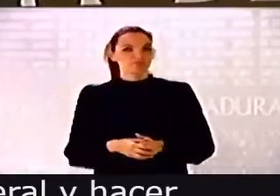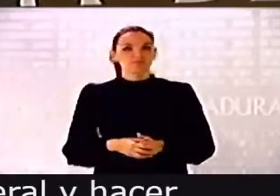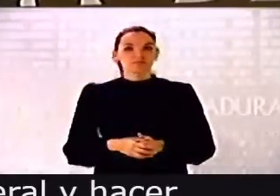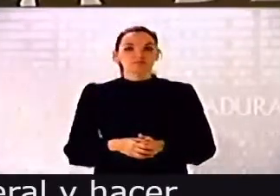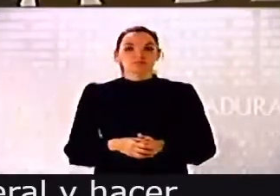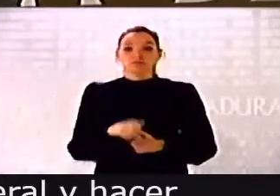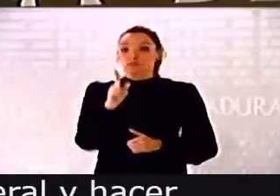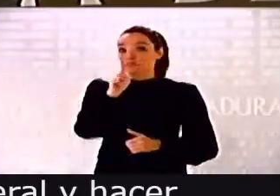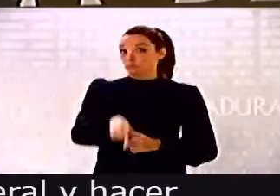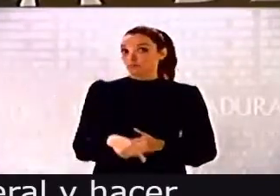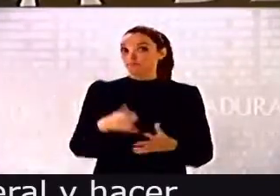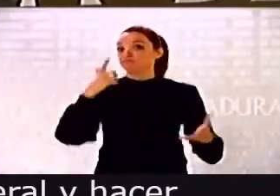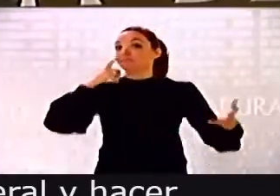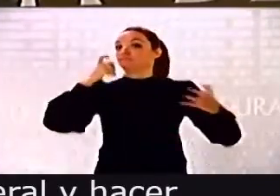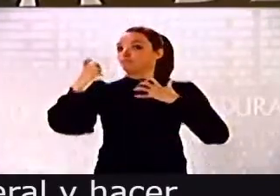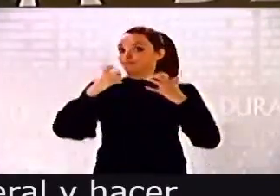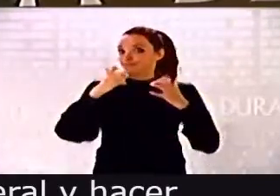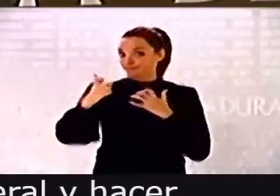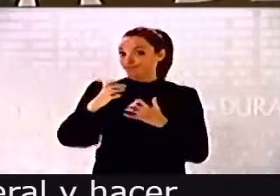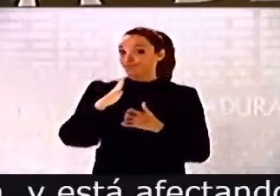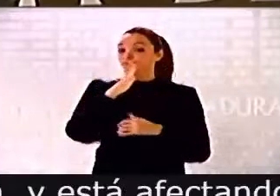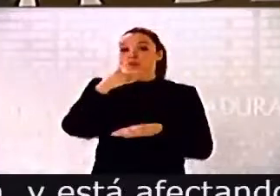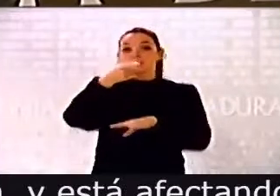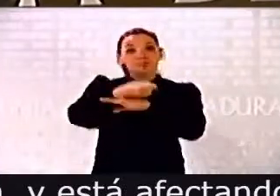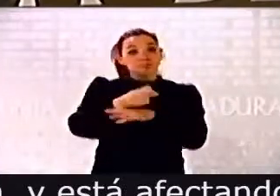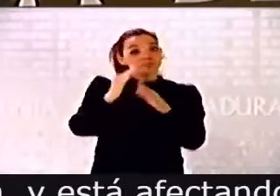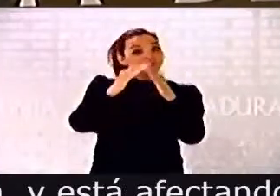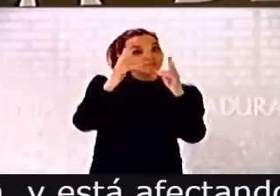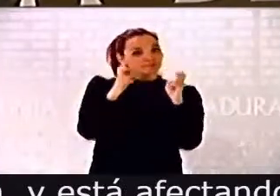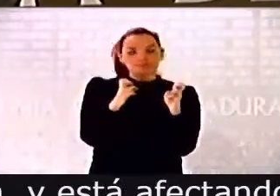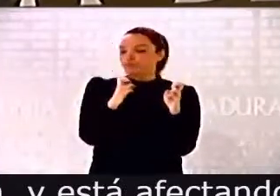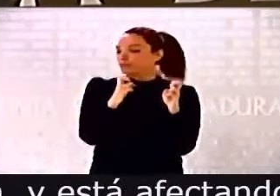y está afectando a esa falta de adherencia terapéutica